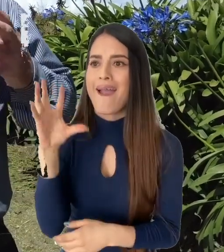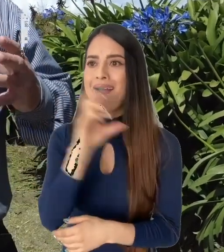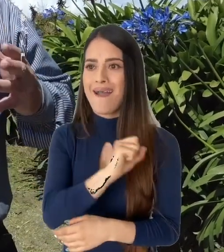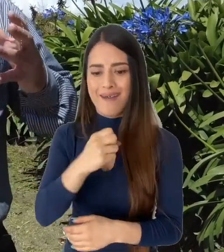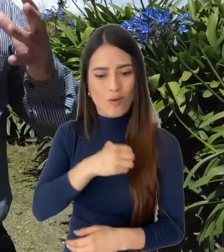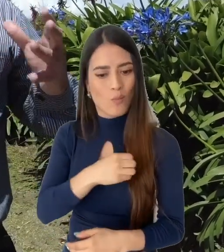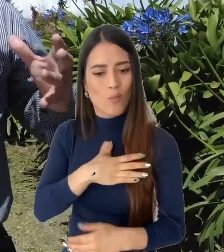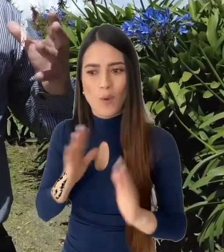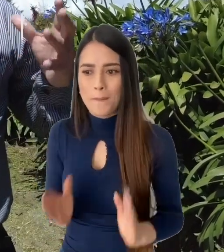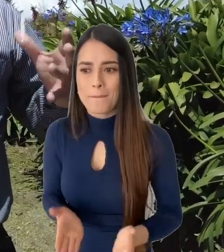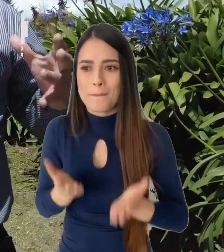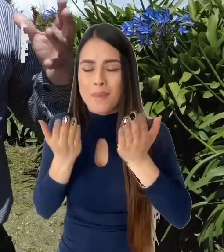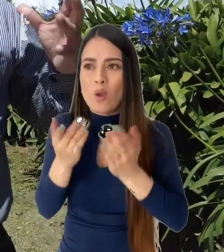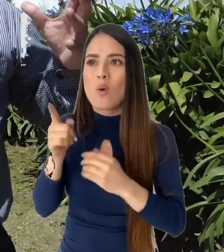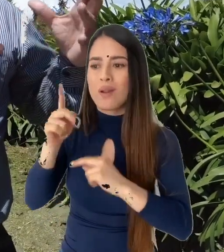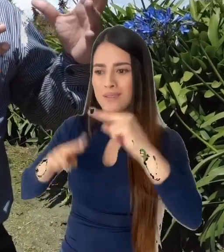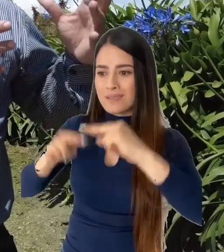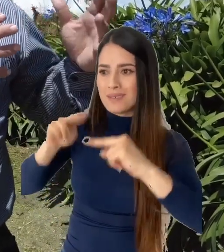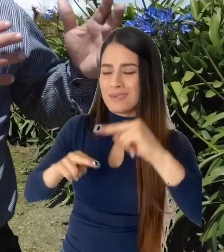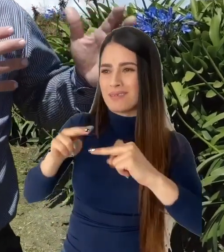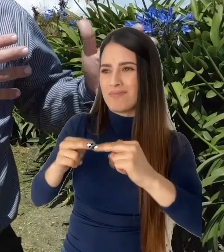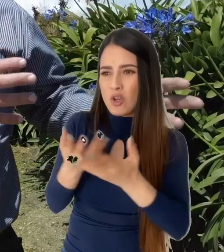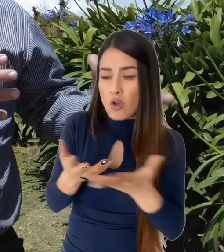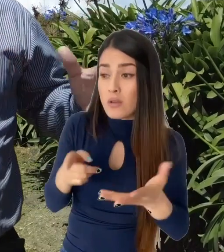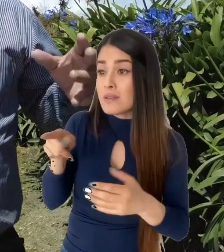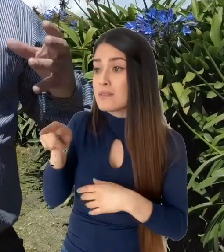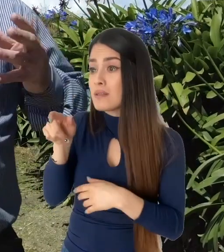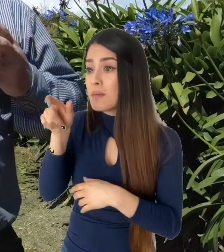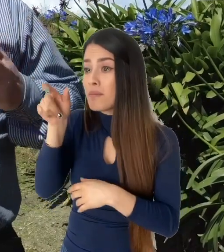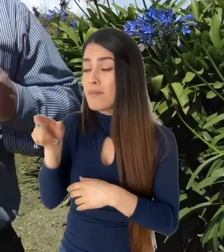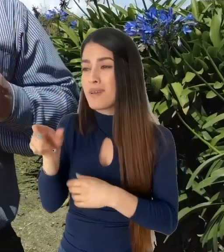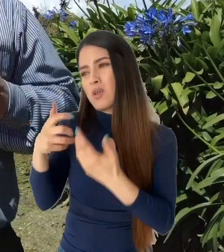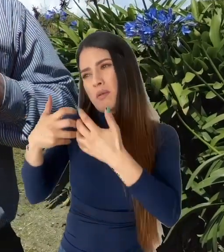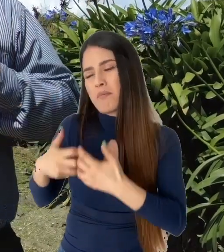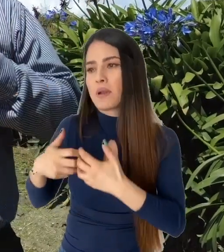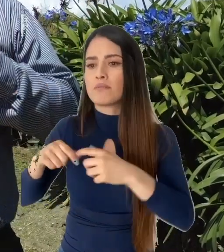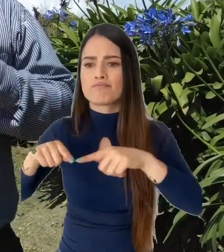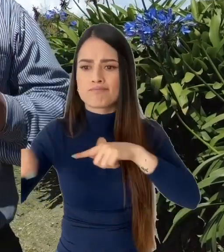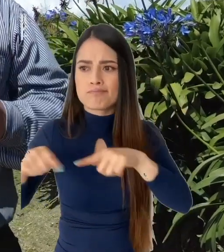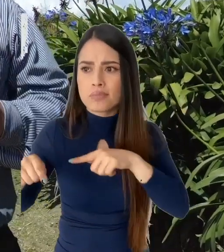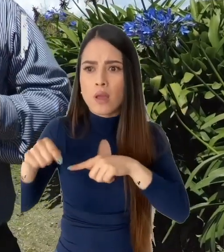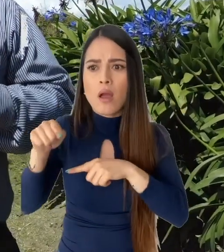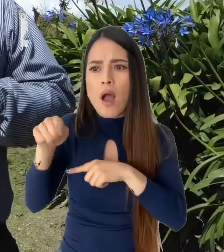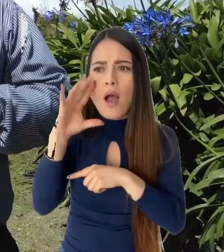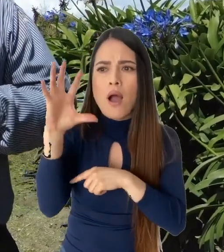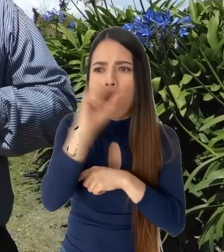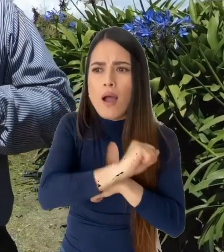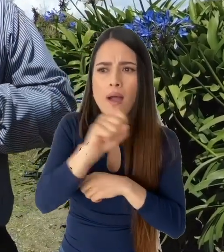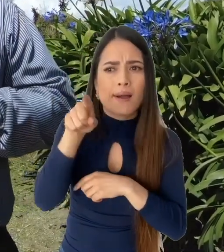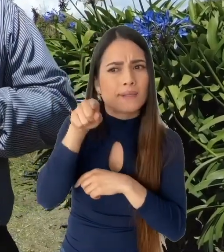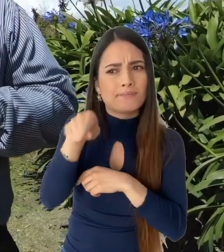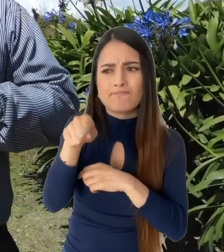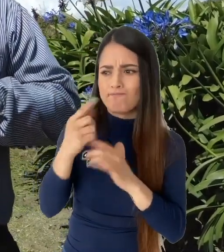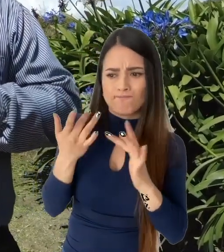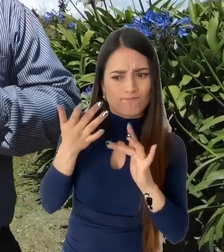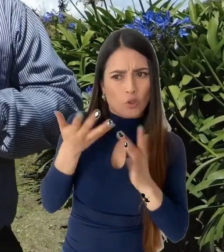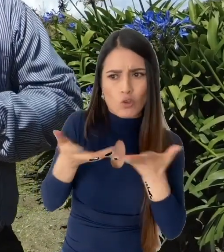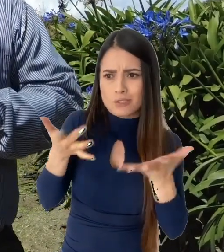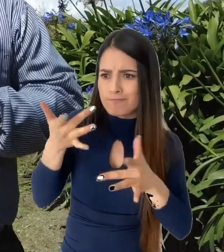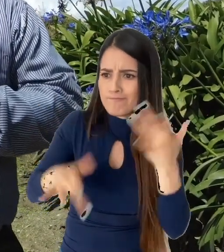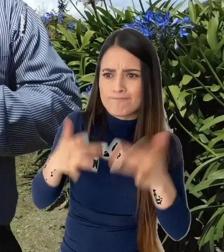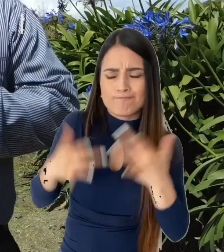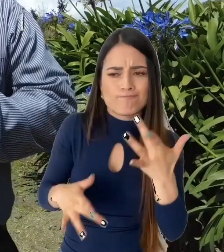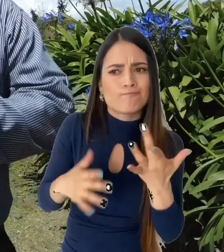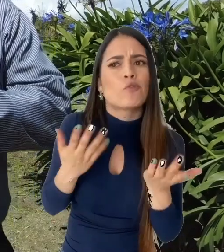través de acciones de mejora por parte de los administradores en infraestructura para la corrección de esta inconsistencias que permitan tener un